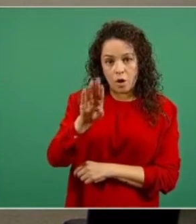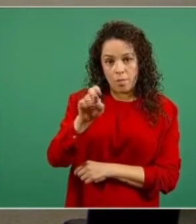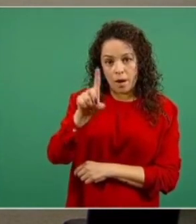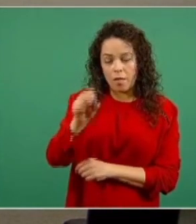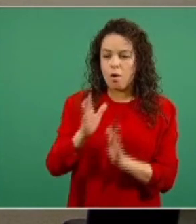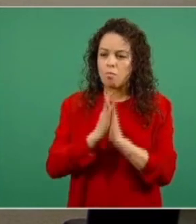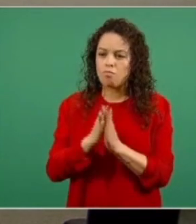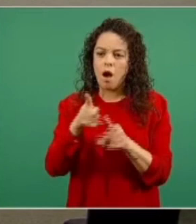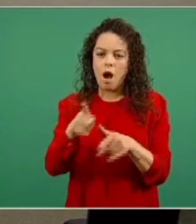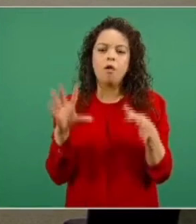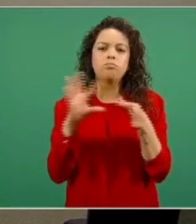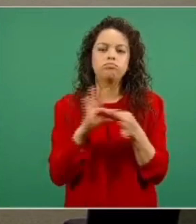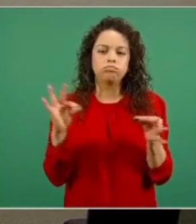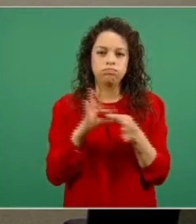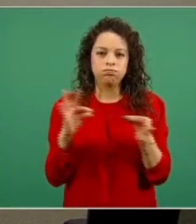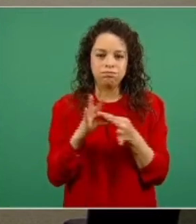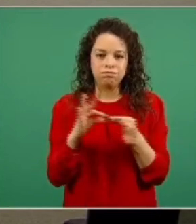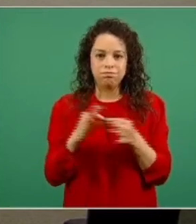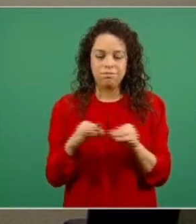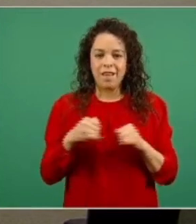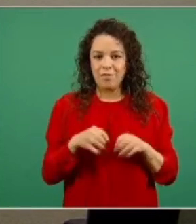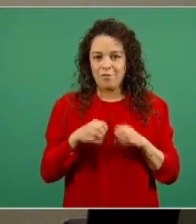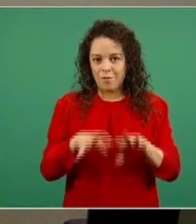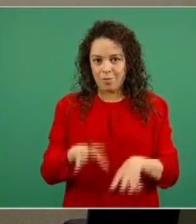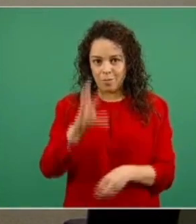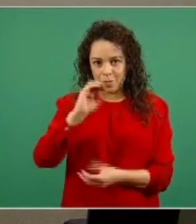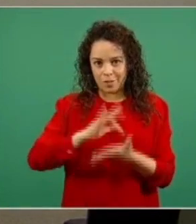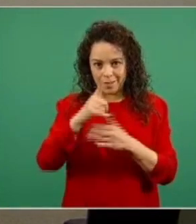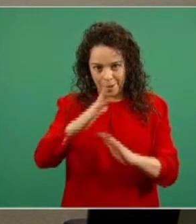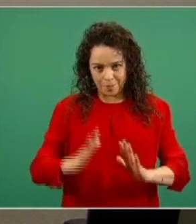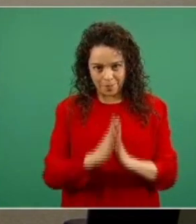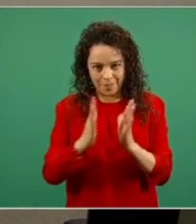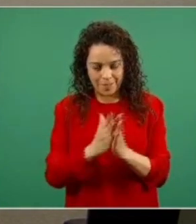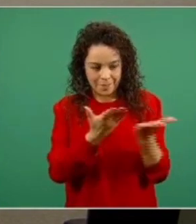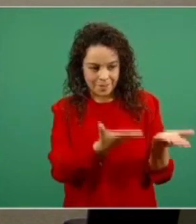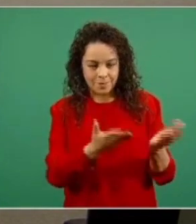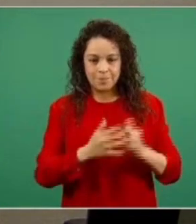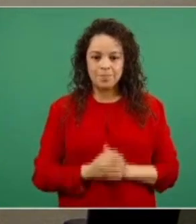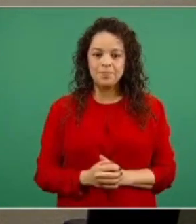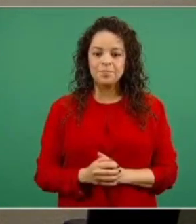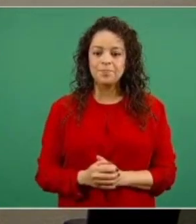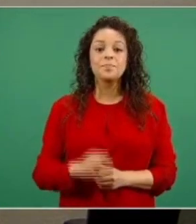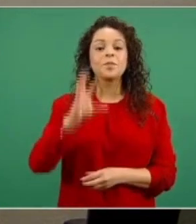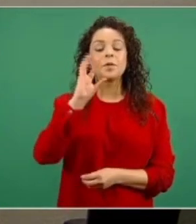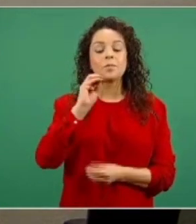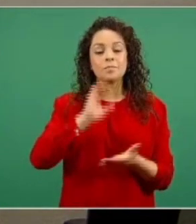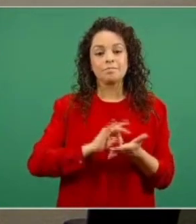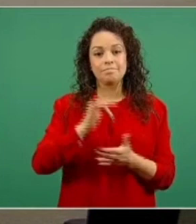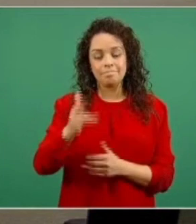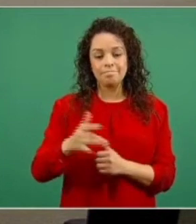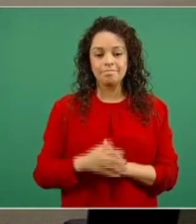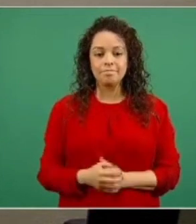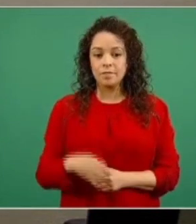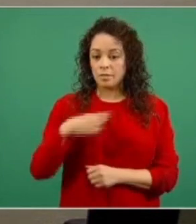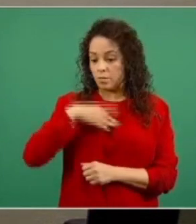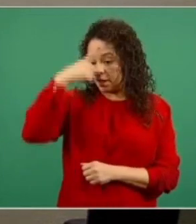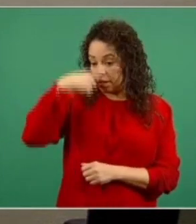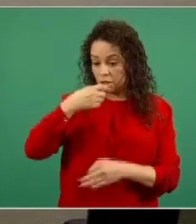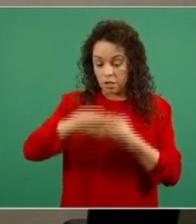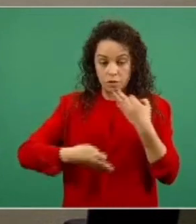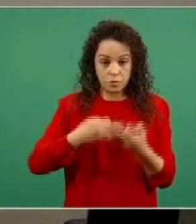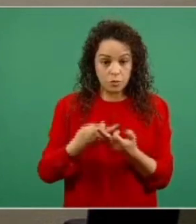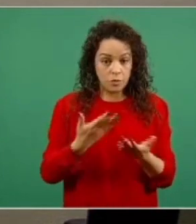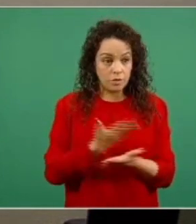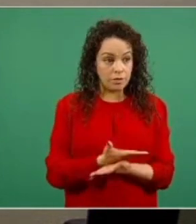nos dé su participación. Muchas gracias, Zoé. Muchas gracias, estimado Ruy. Muy buenas noches a